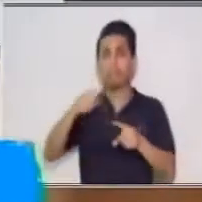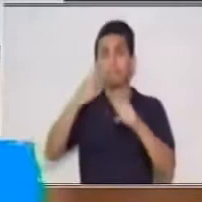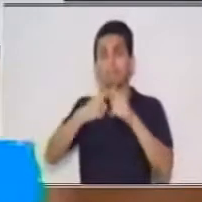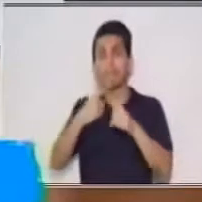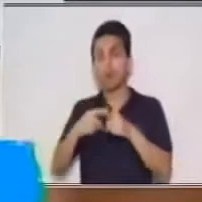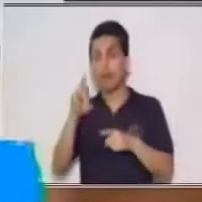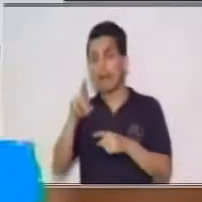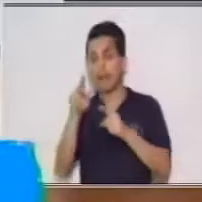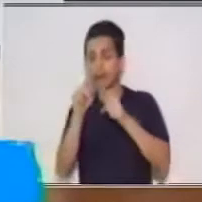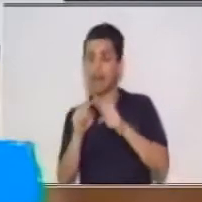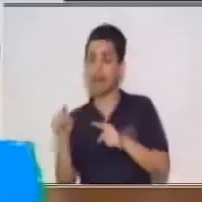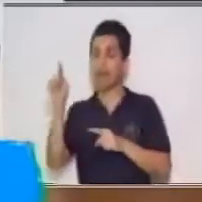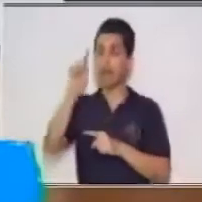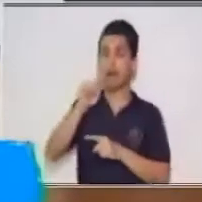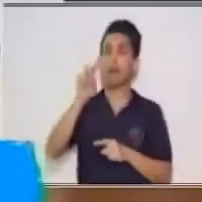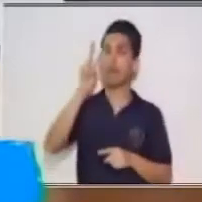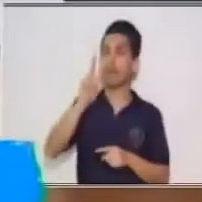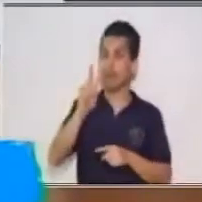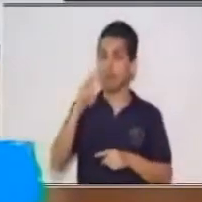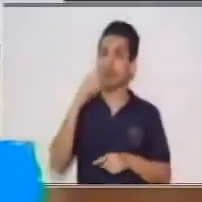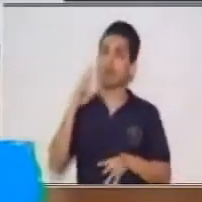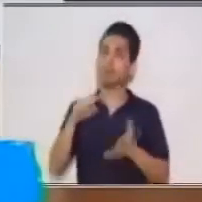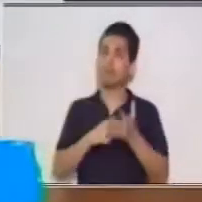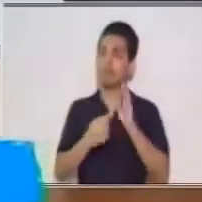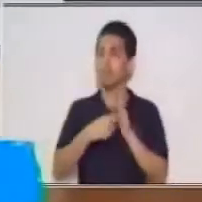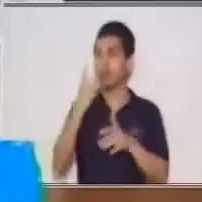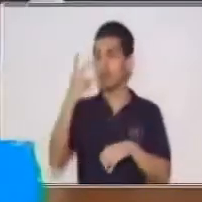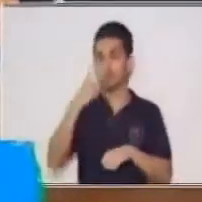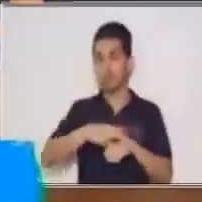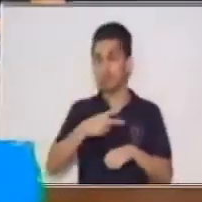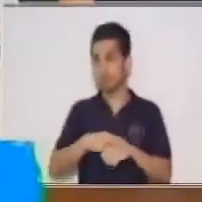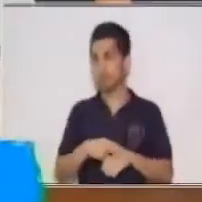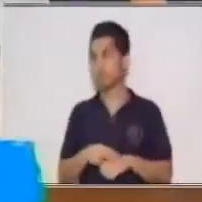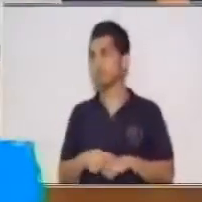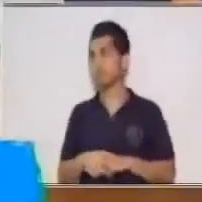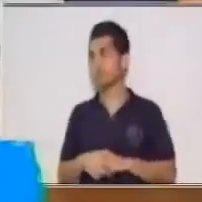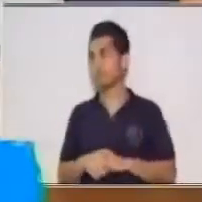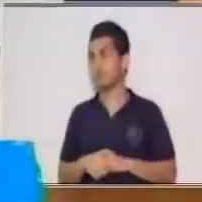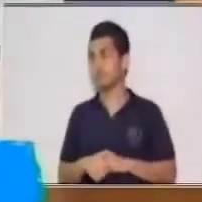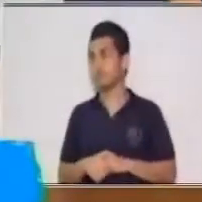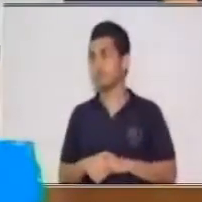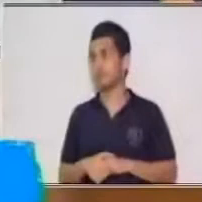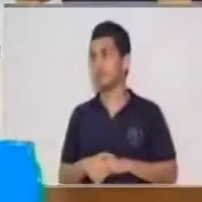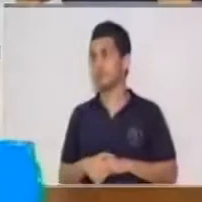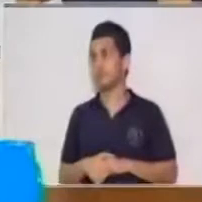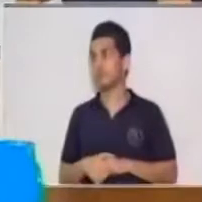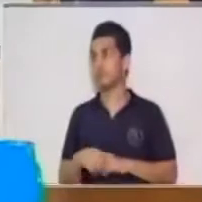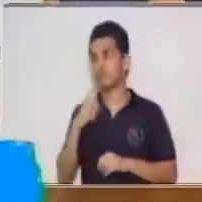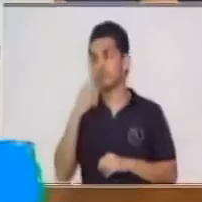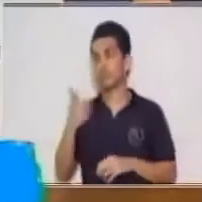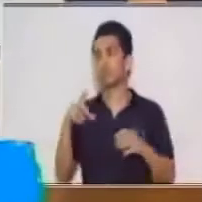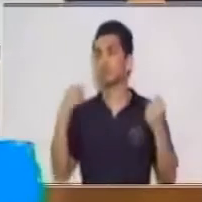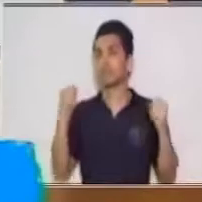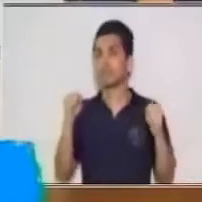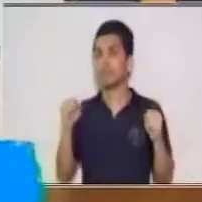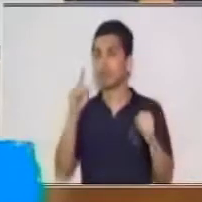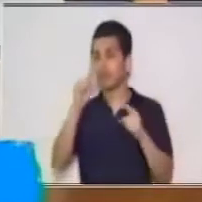al cuadrado, o sea que lo vas a multiplicar 2 veces. Vamos a aplicarlo en un problema de la vida